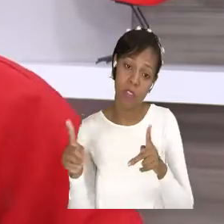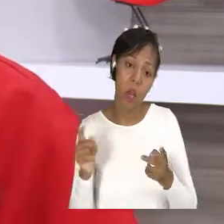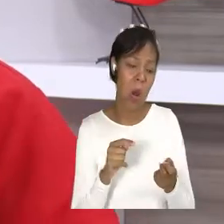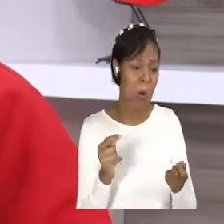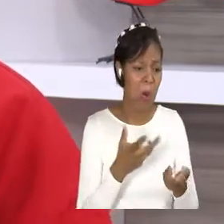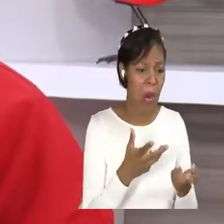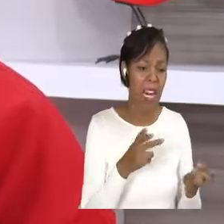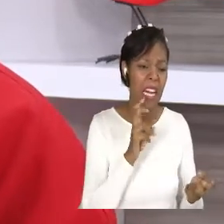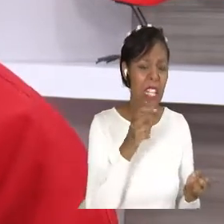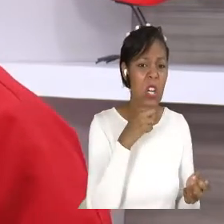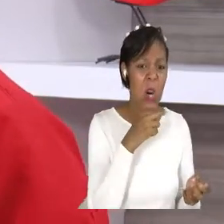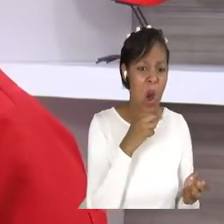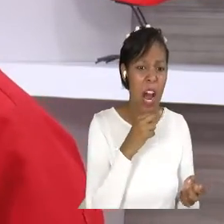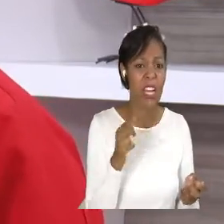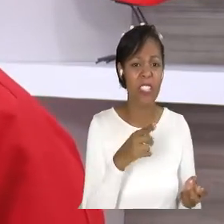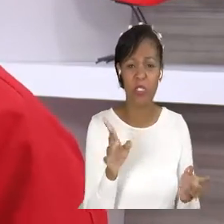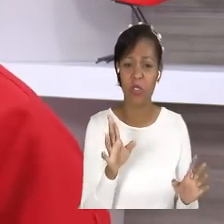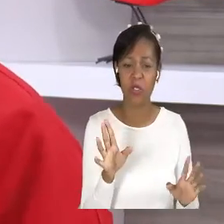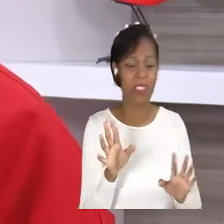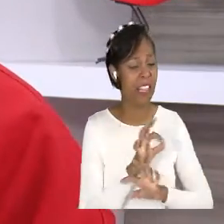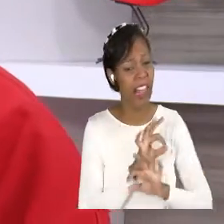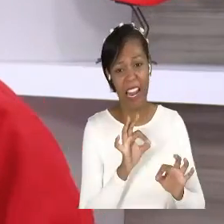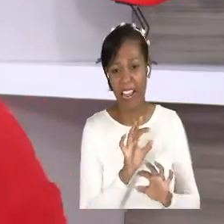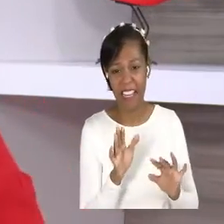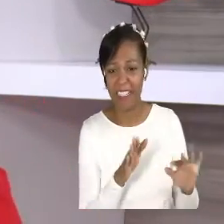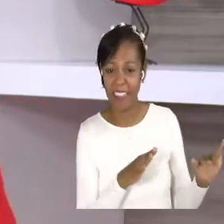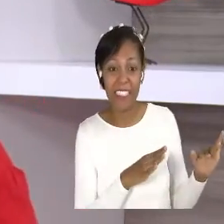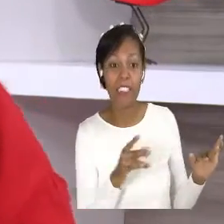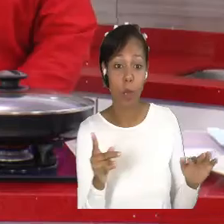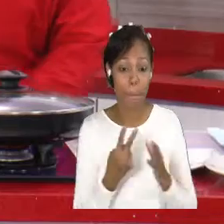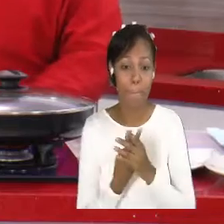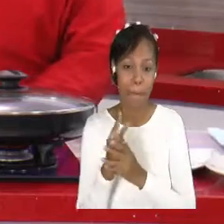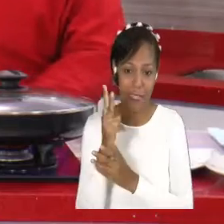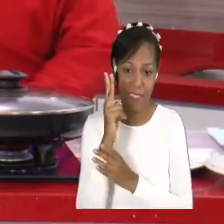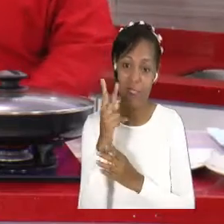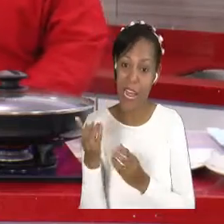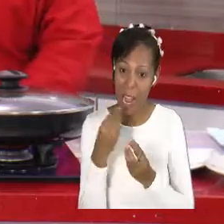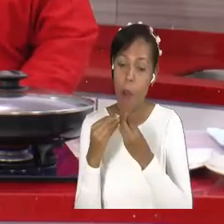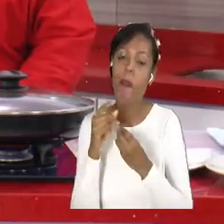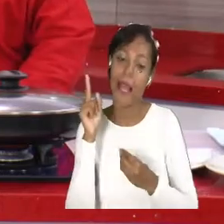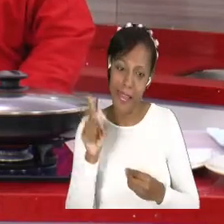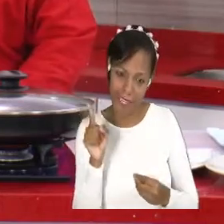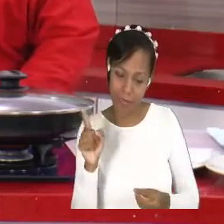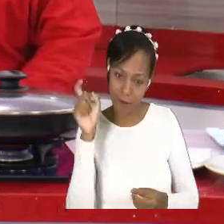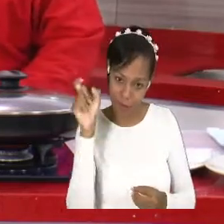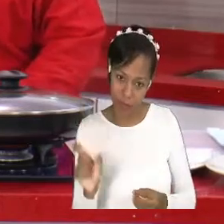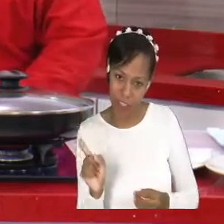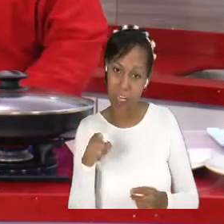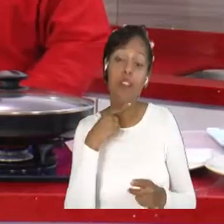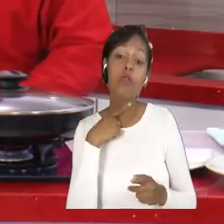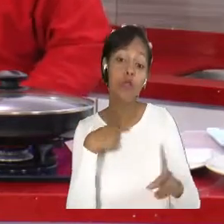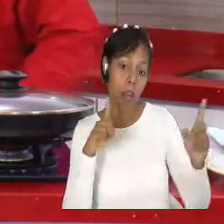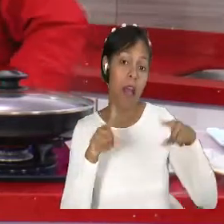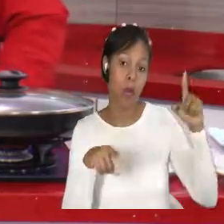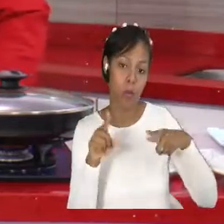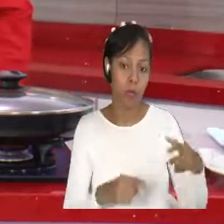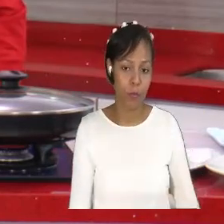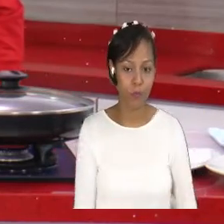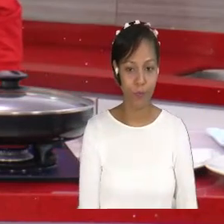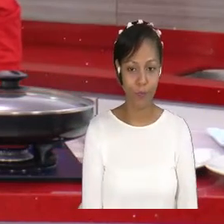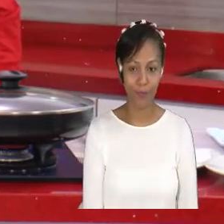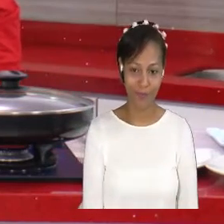rojas, carnes blancas, es vegetariana. Bueno, entonces vámonos manos a la obra con la receta del Listo, día Rochy, de hoy. A ver. ¿Cuál es el primer paso? A ver, la idea,